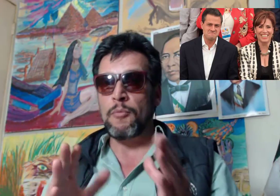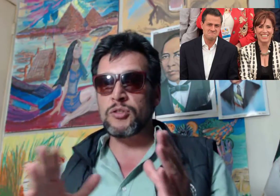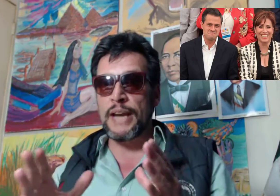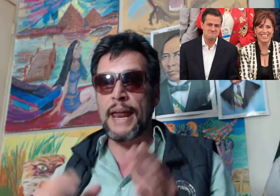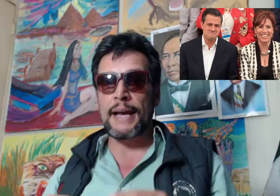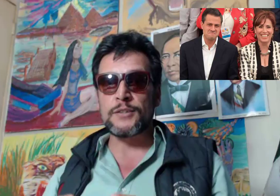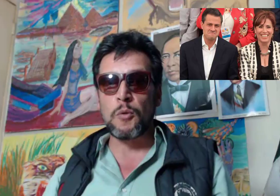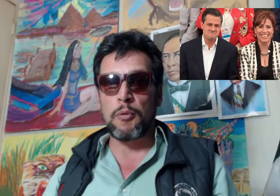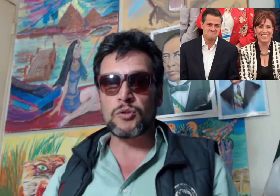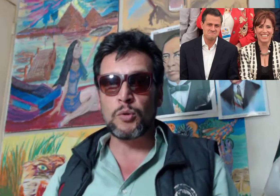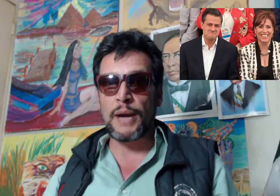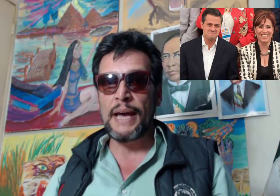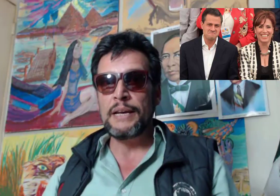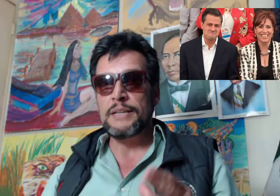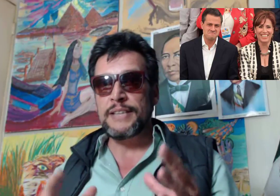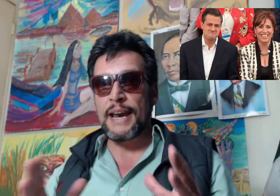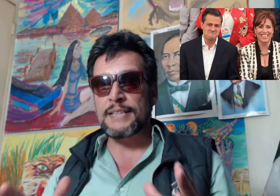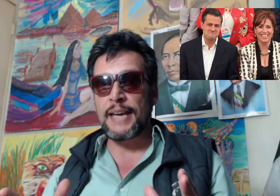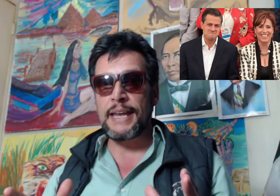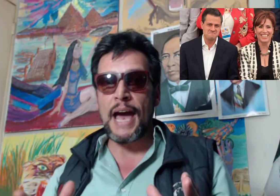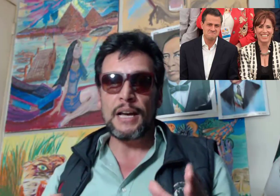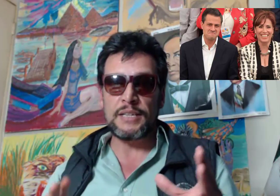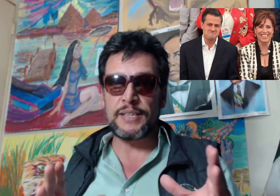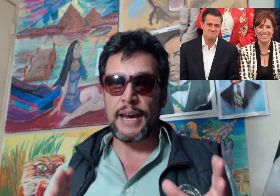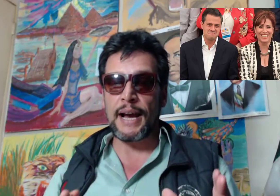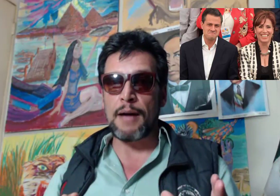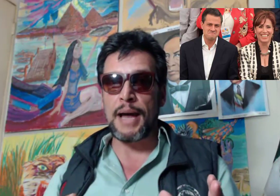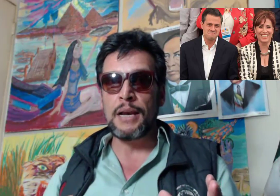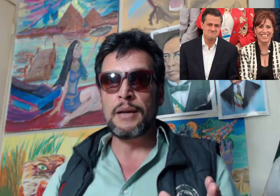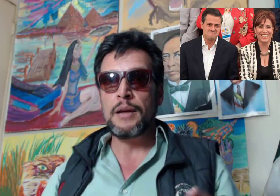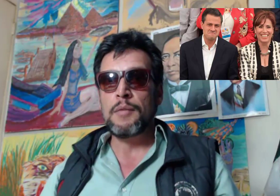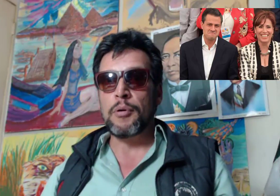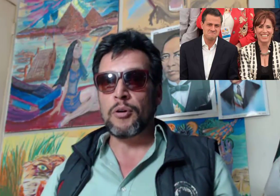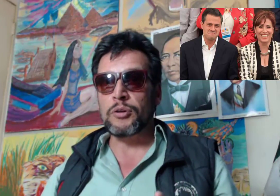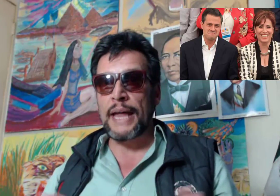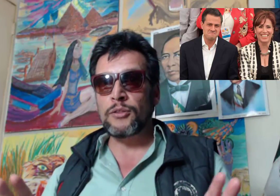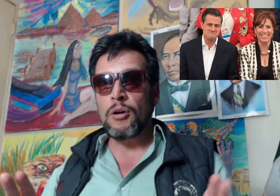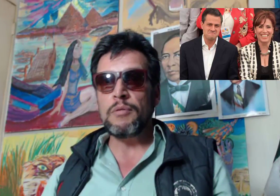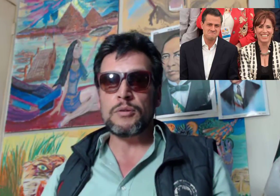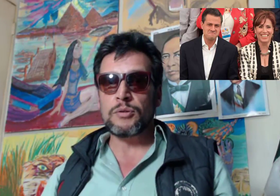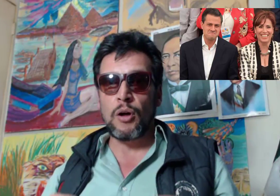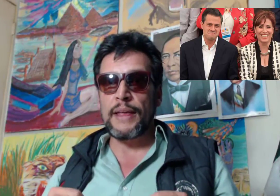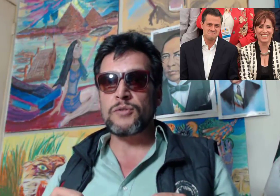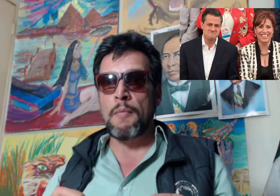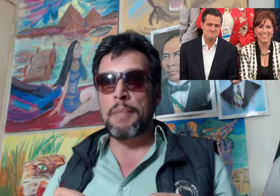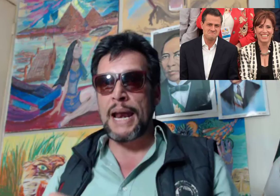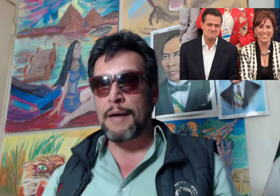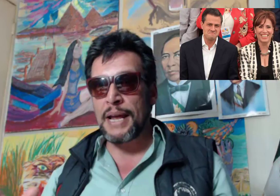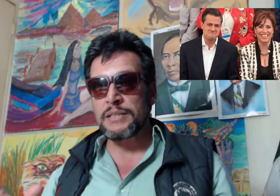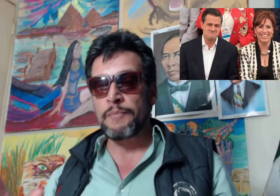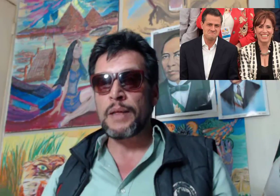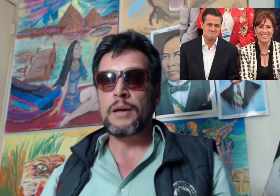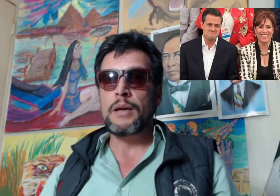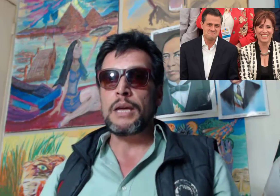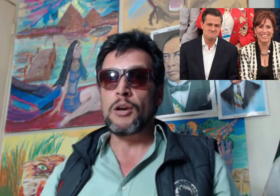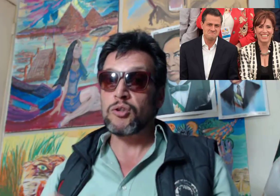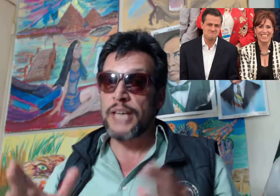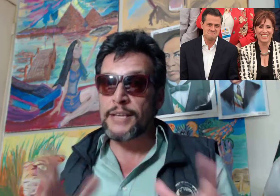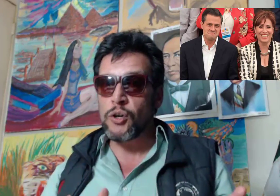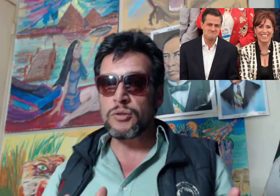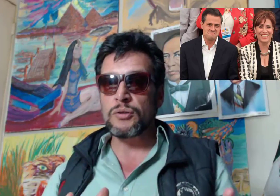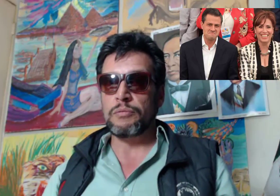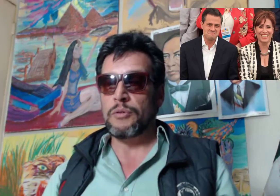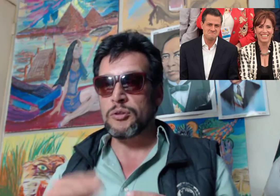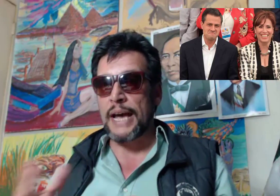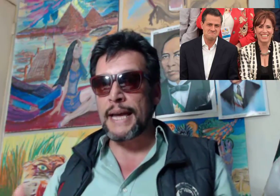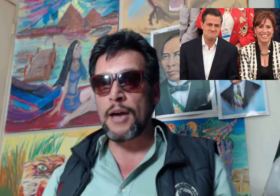ella demostrara que su postura si era seria y si era cabal. Por lo tanto, todas son palabras, y